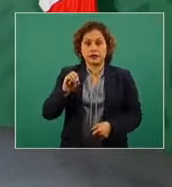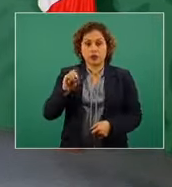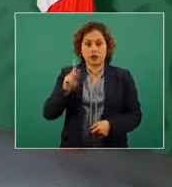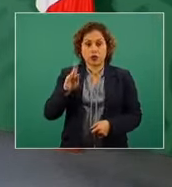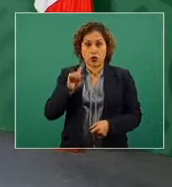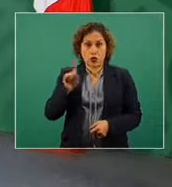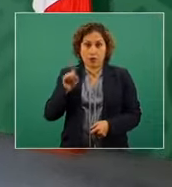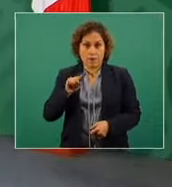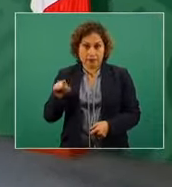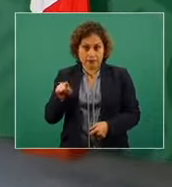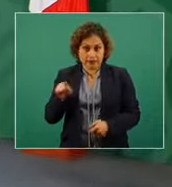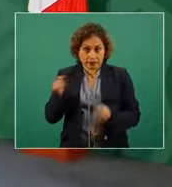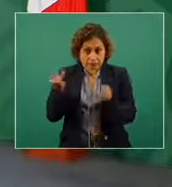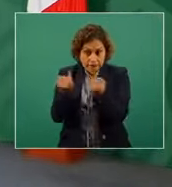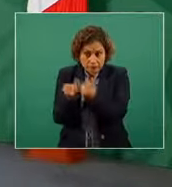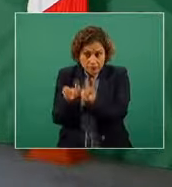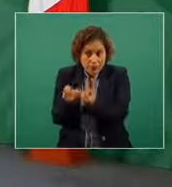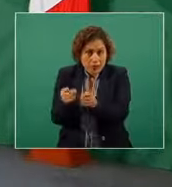defendiendo